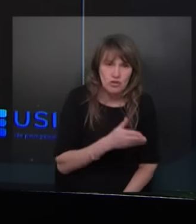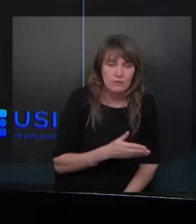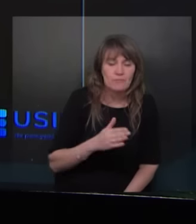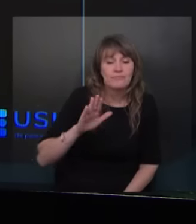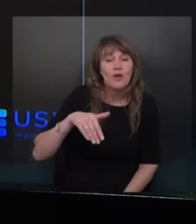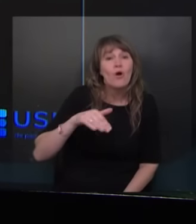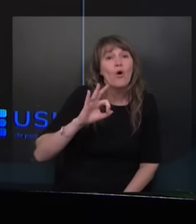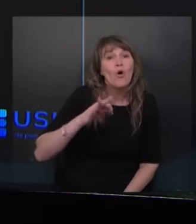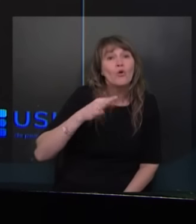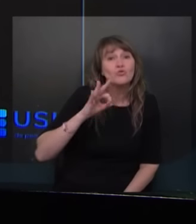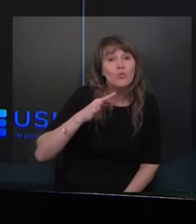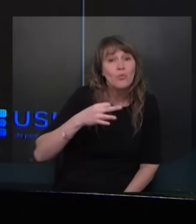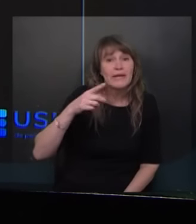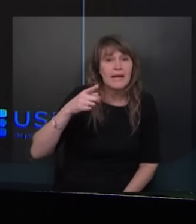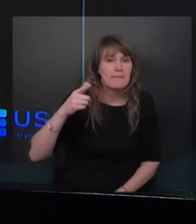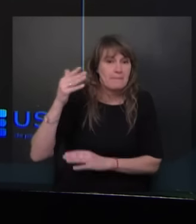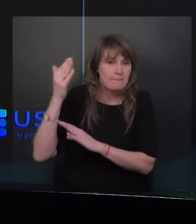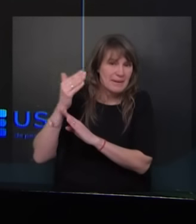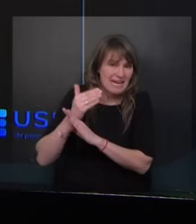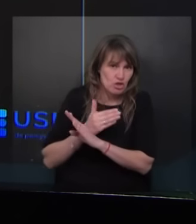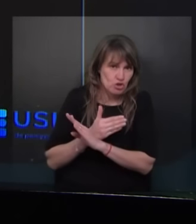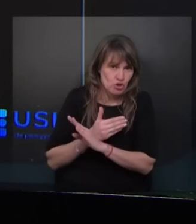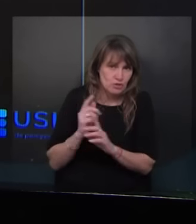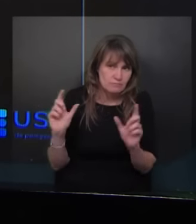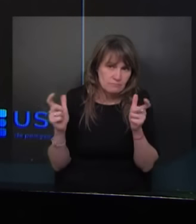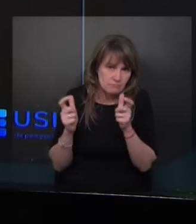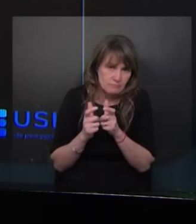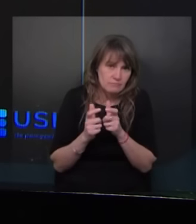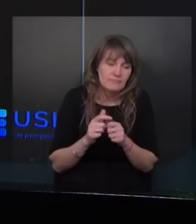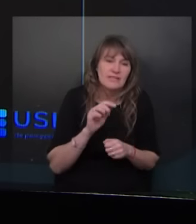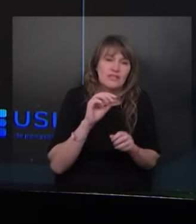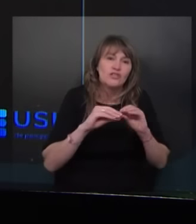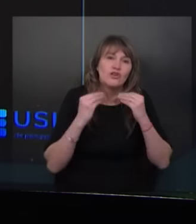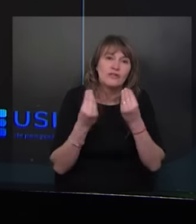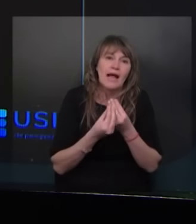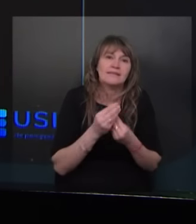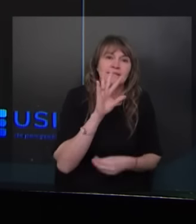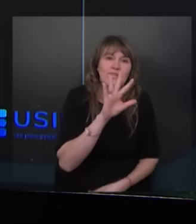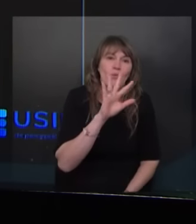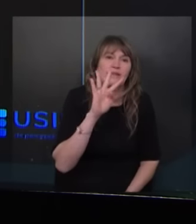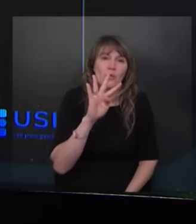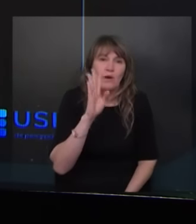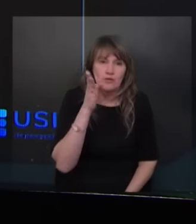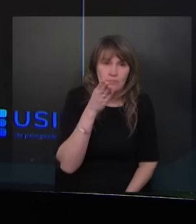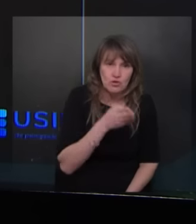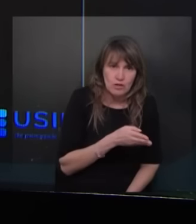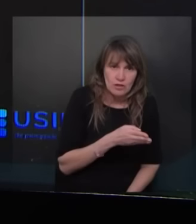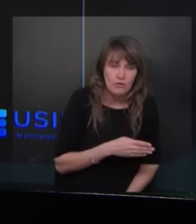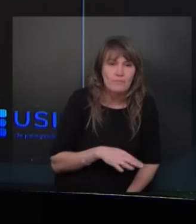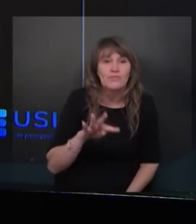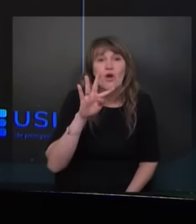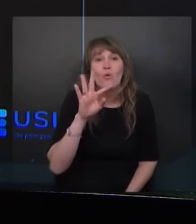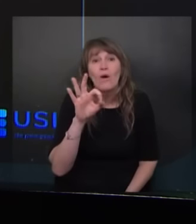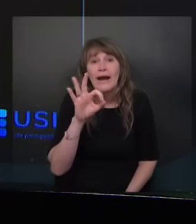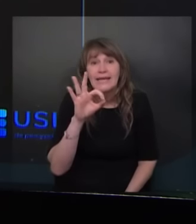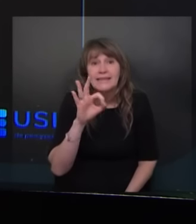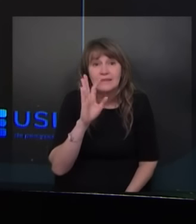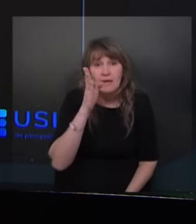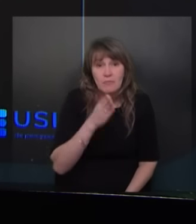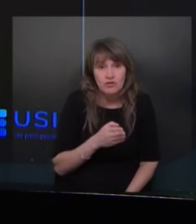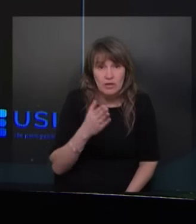partidos disminuyeron su caudal de votos a un 54 por 40% al frente amplio o sea que vemos que